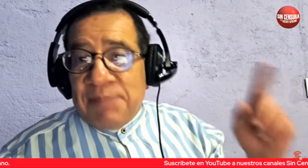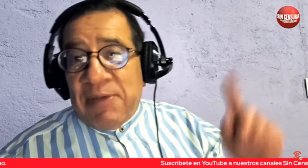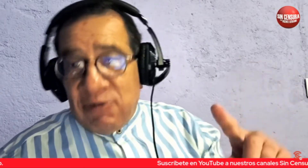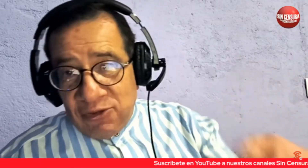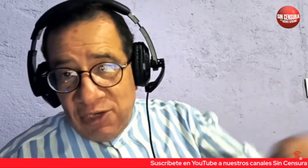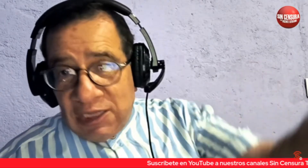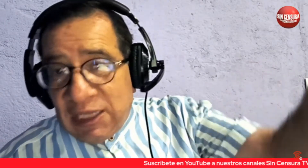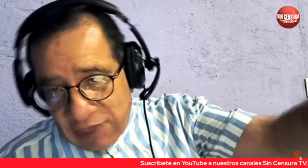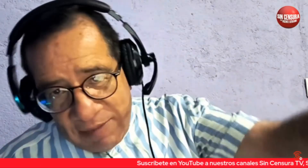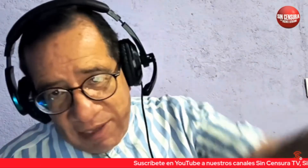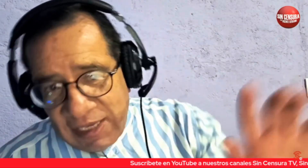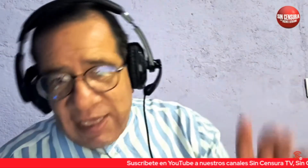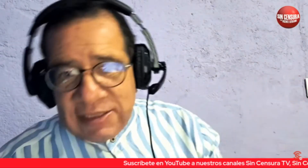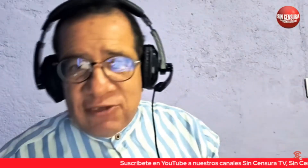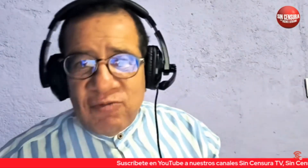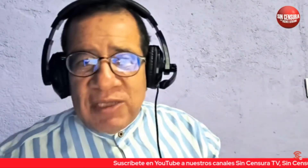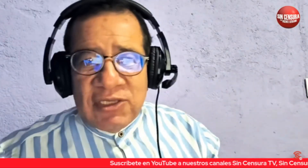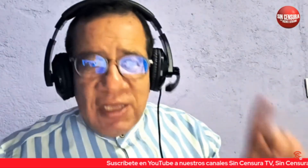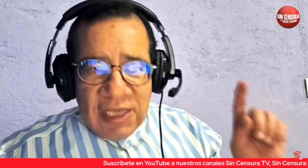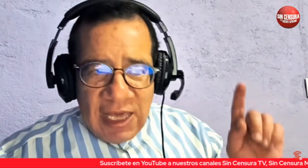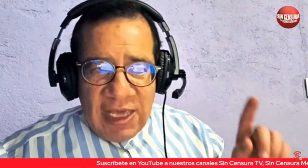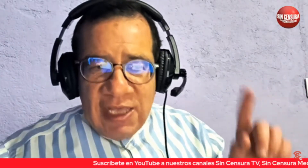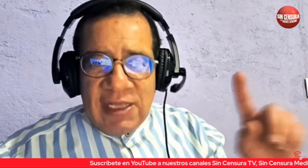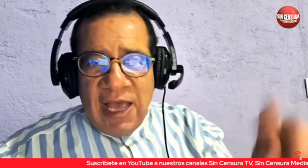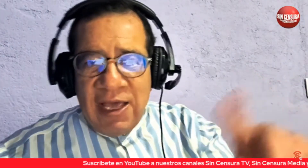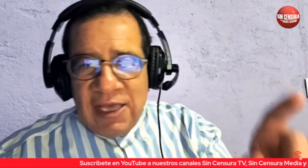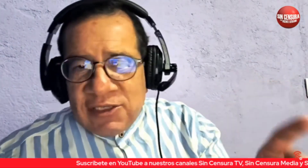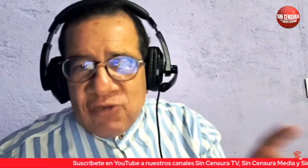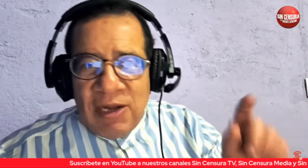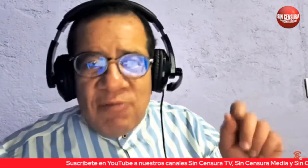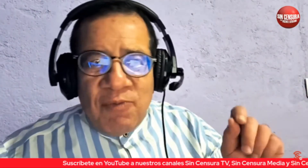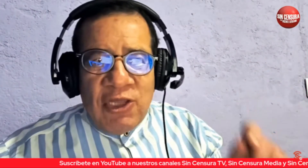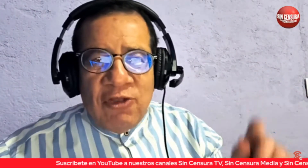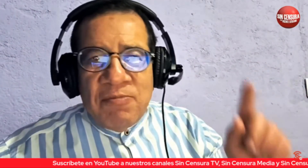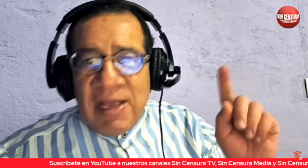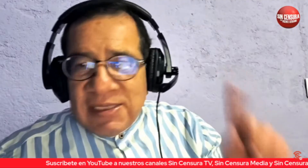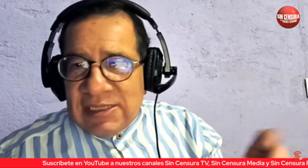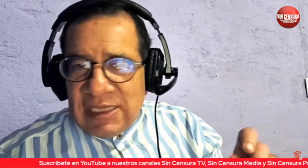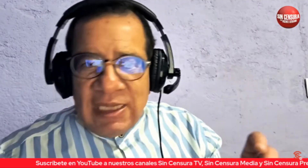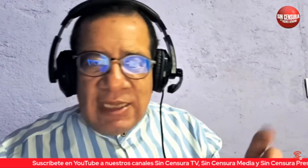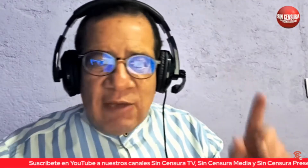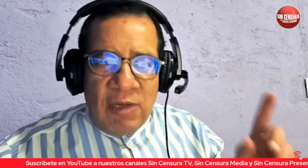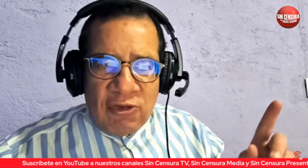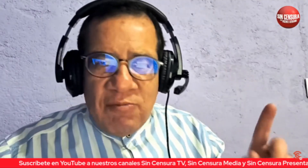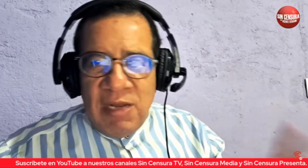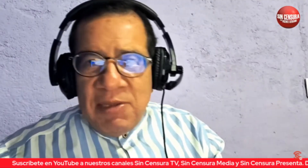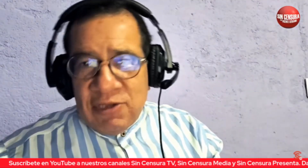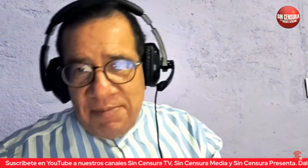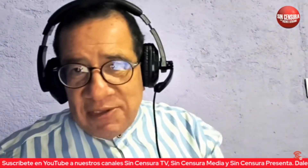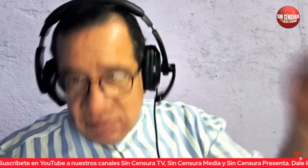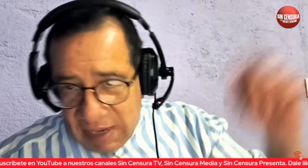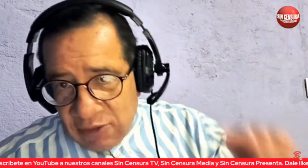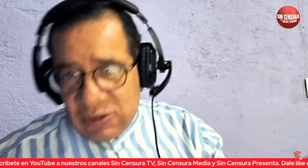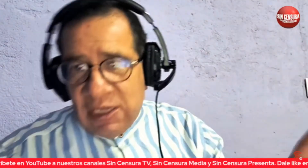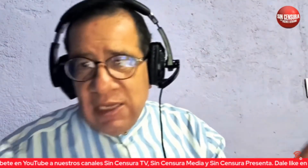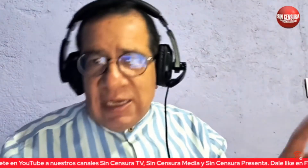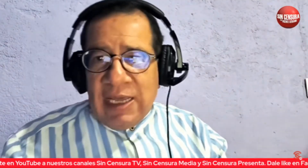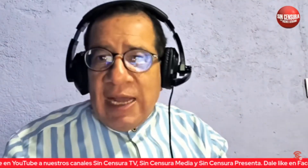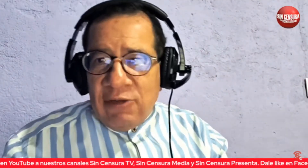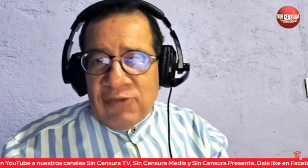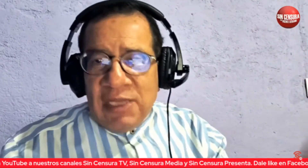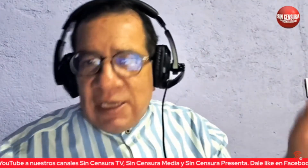Así que, pero esos litigios nada más hay que hacer sumas, suman un poquito más de 74,000 millones de pesos más